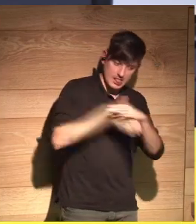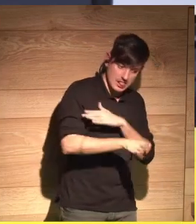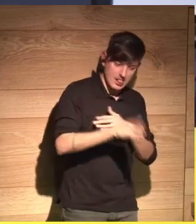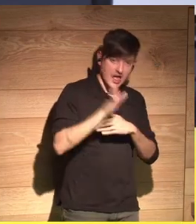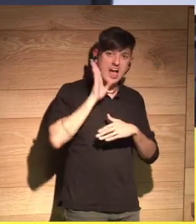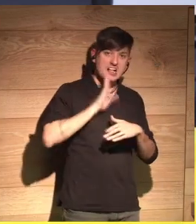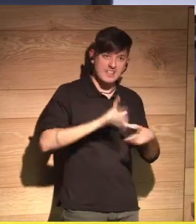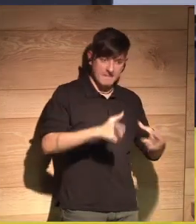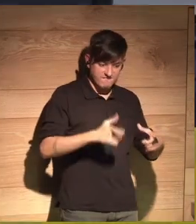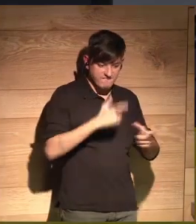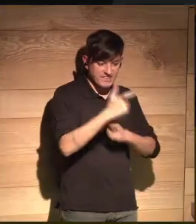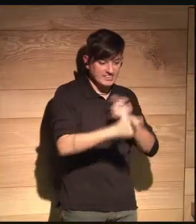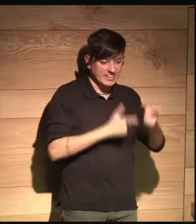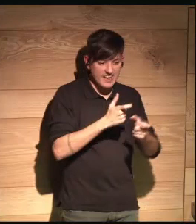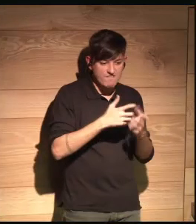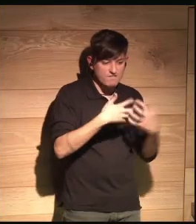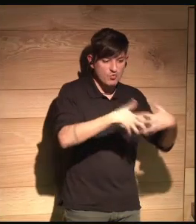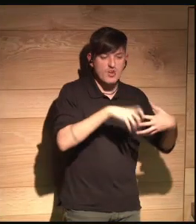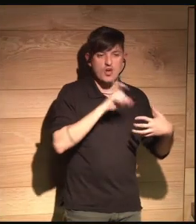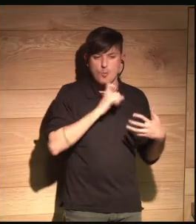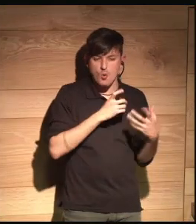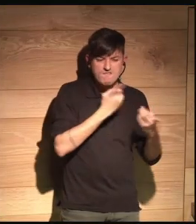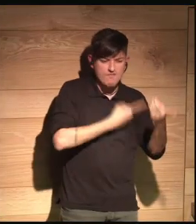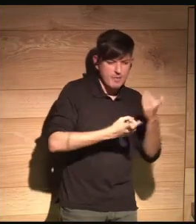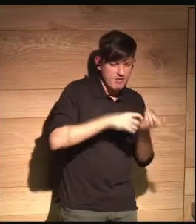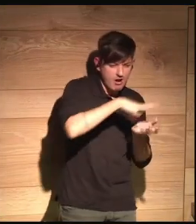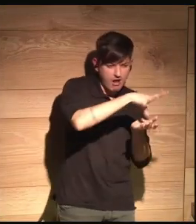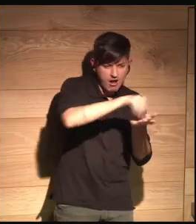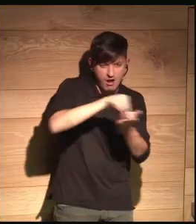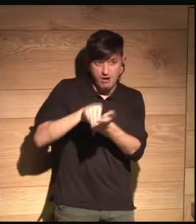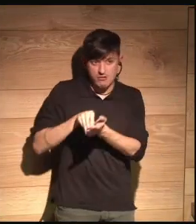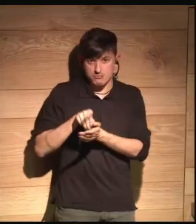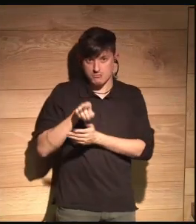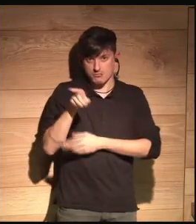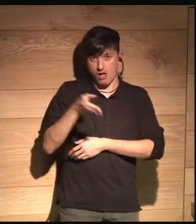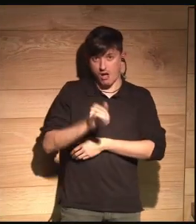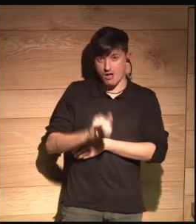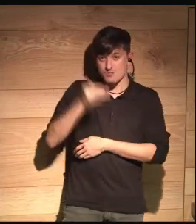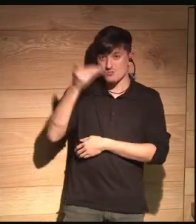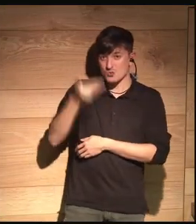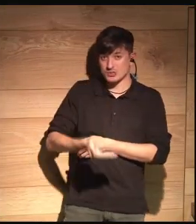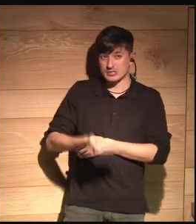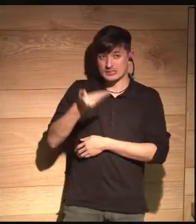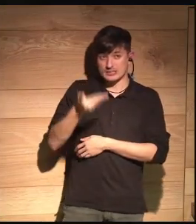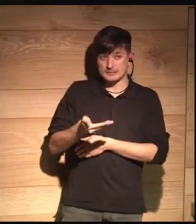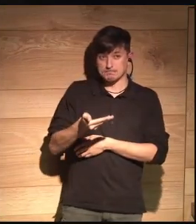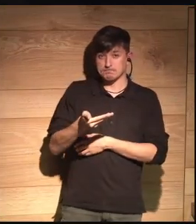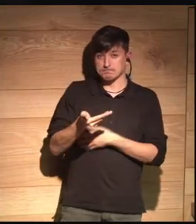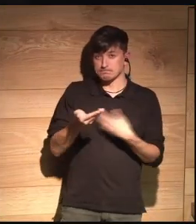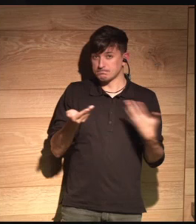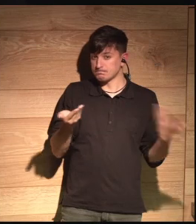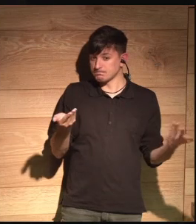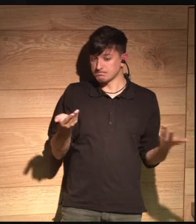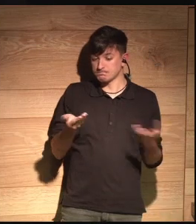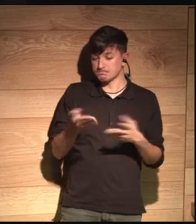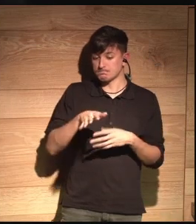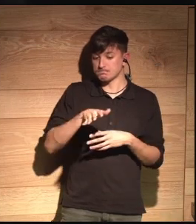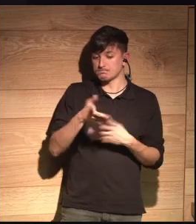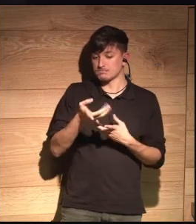a todas estas bacterias recopilar toda esta información y aquí tenemos un importante y una importante fuente de